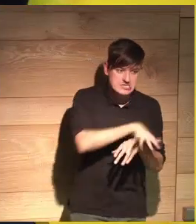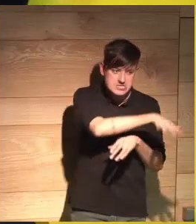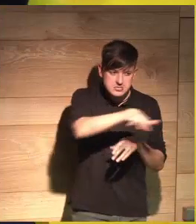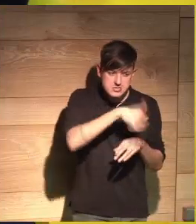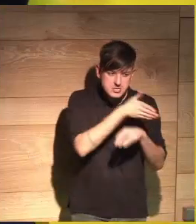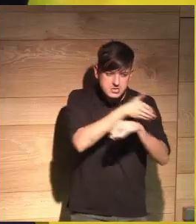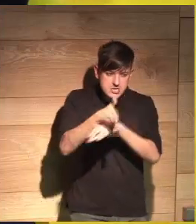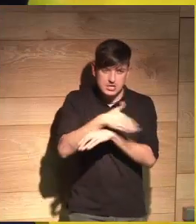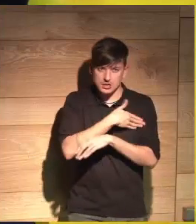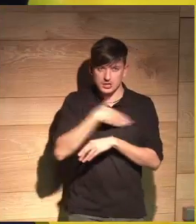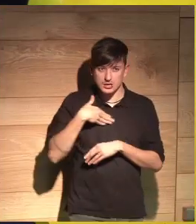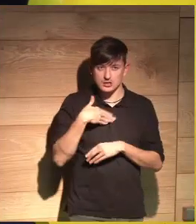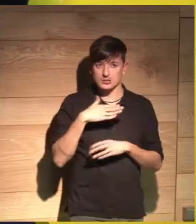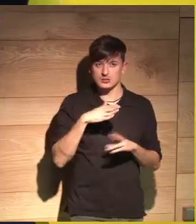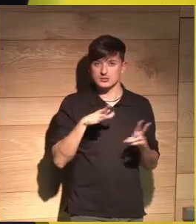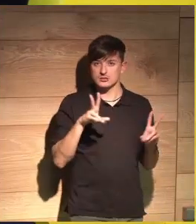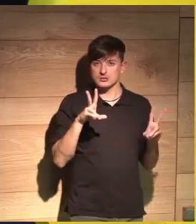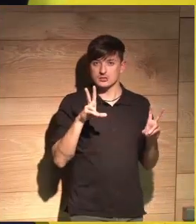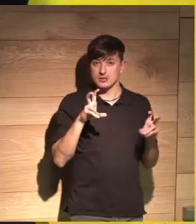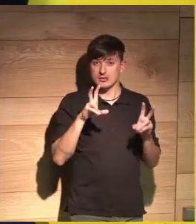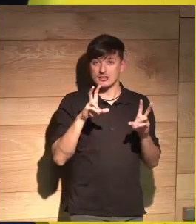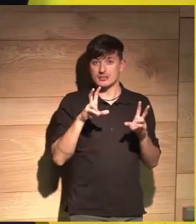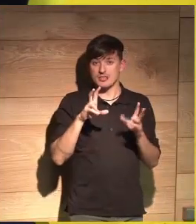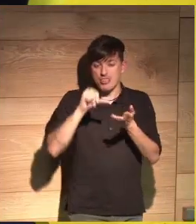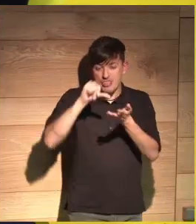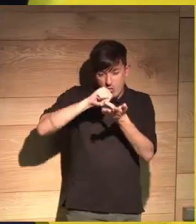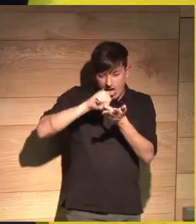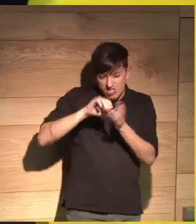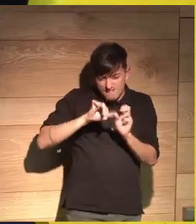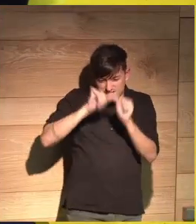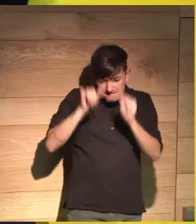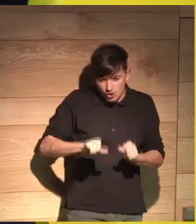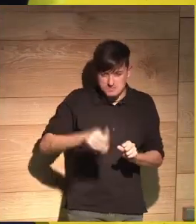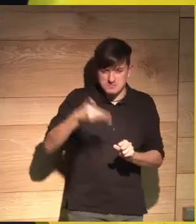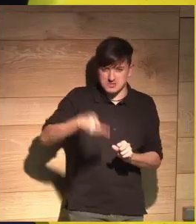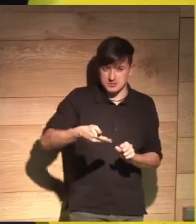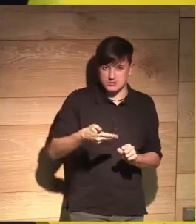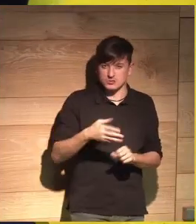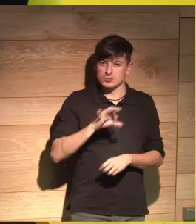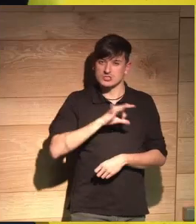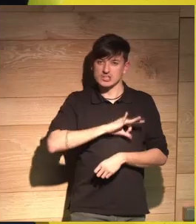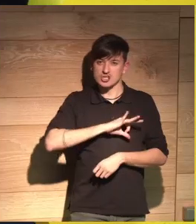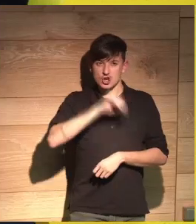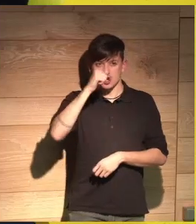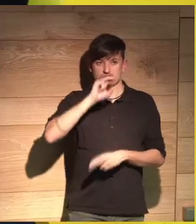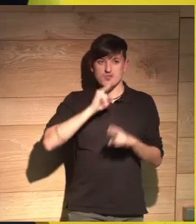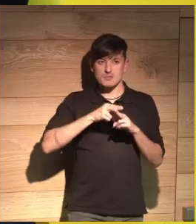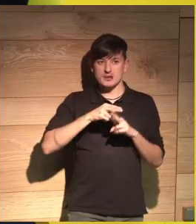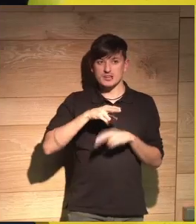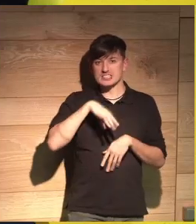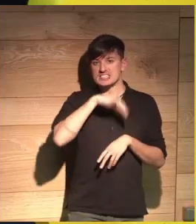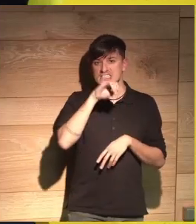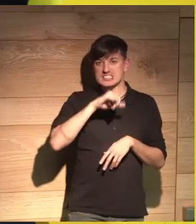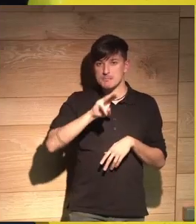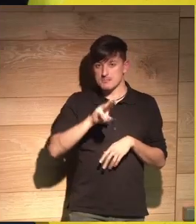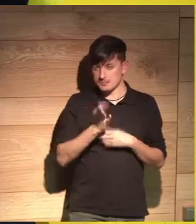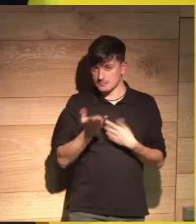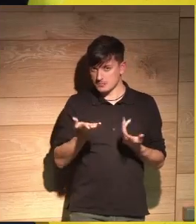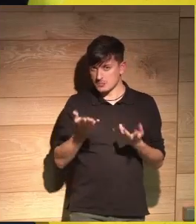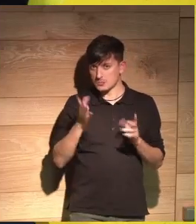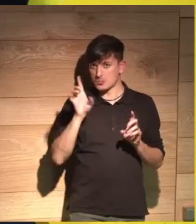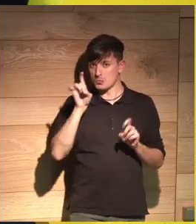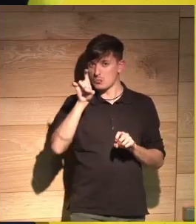de la tarde de la ciudad es muy importante hay un señor que se llama chip príncipe era un profesor de harvard